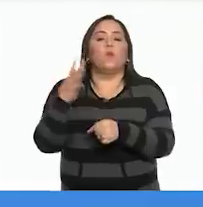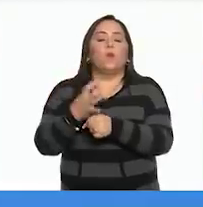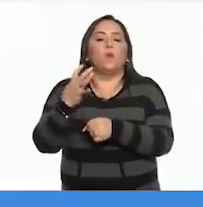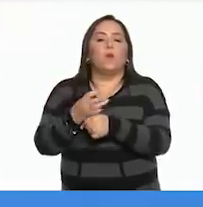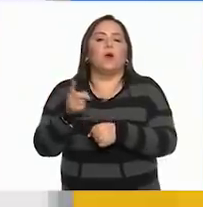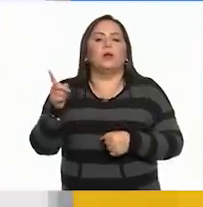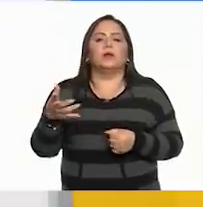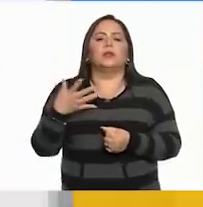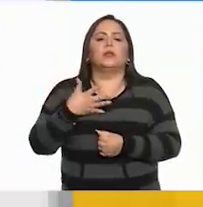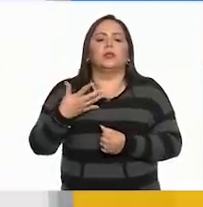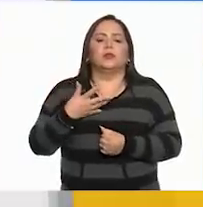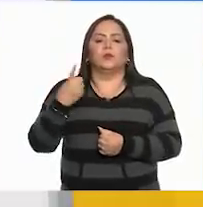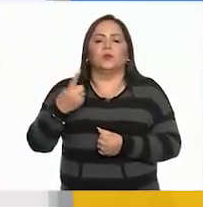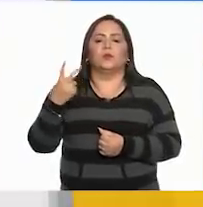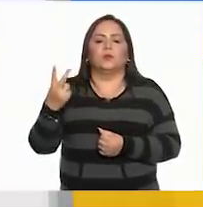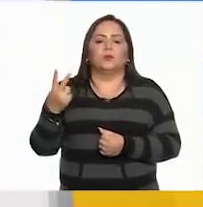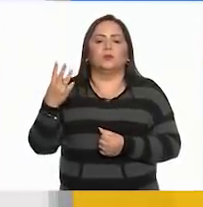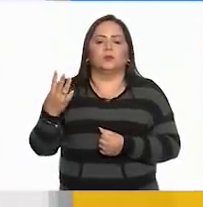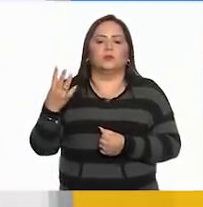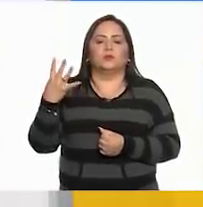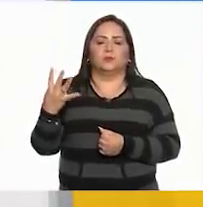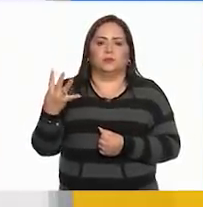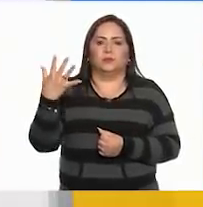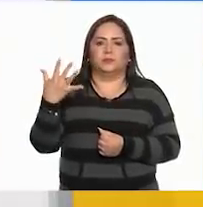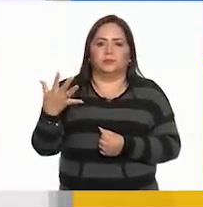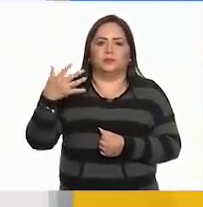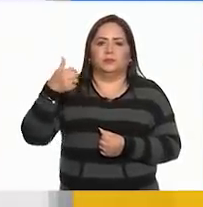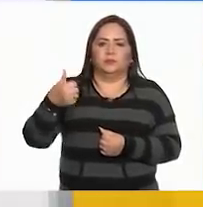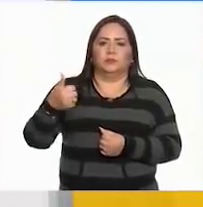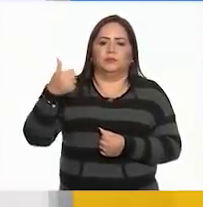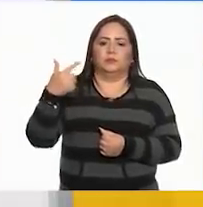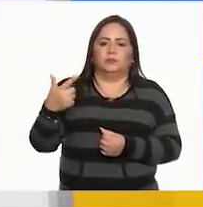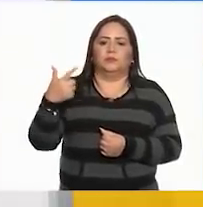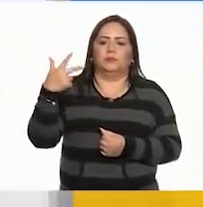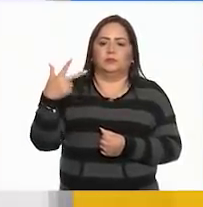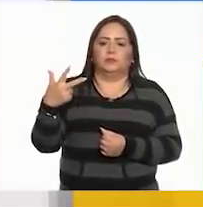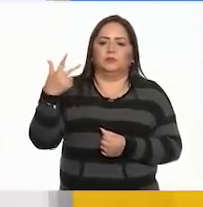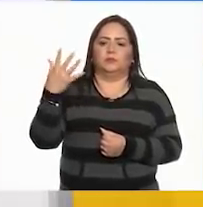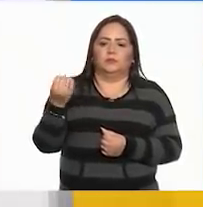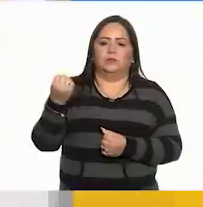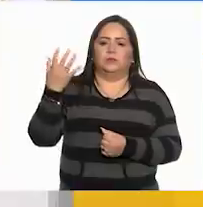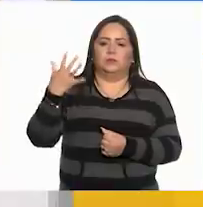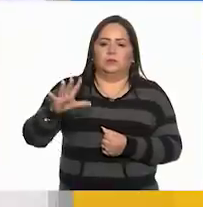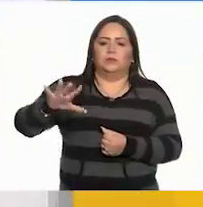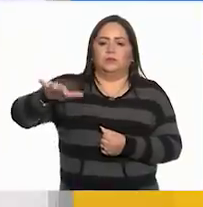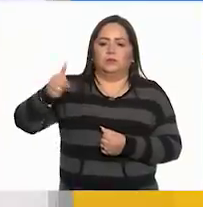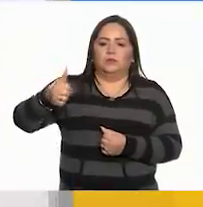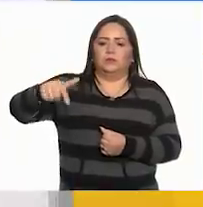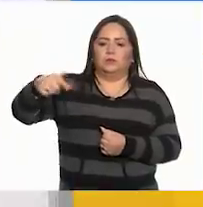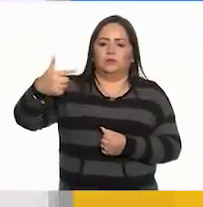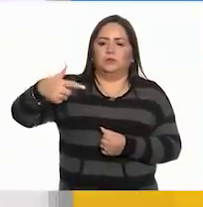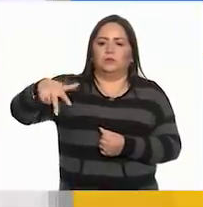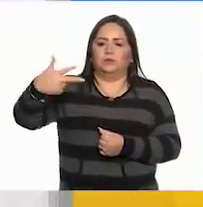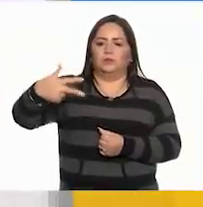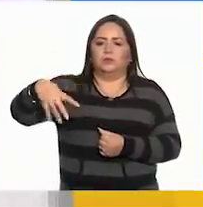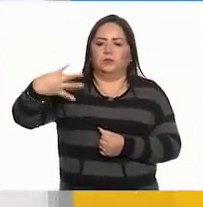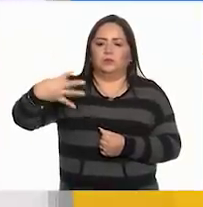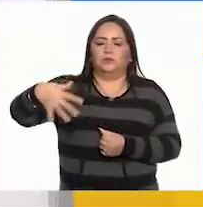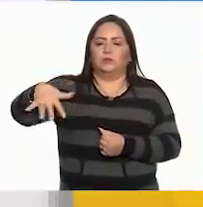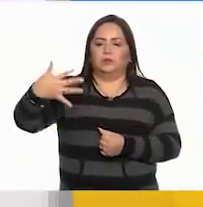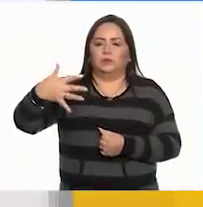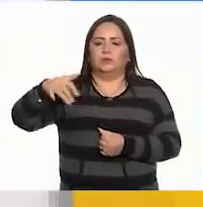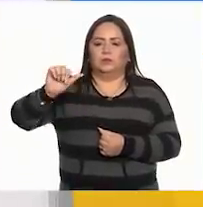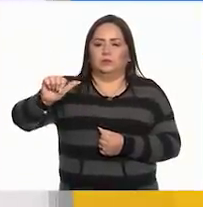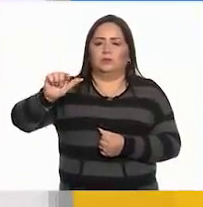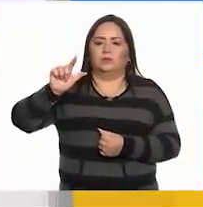figura tendría 1, 2, 3, 4, 5, 6, 7, 8, 9, 10, 11, 12, 13,